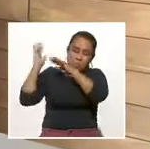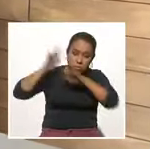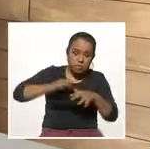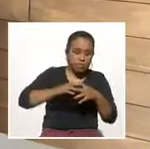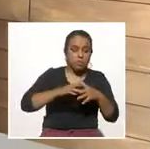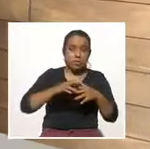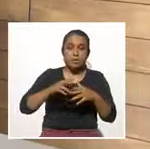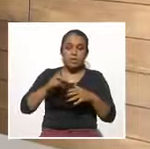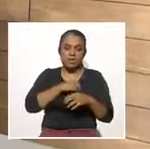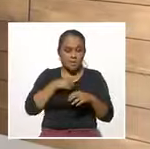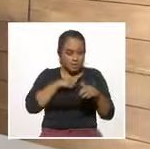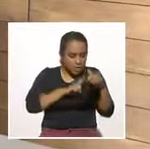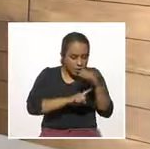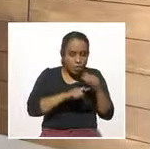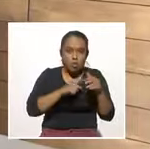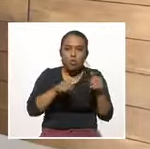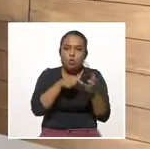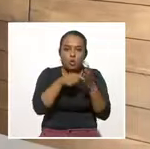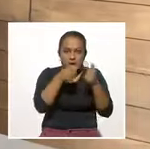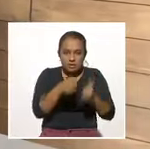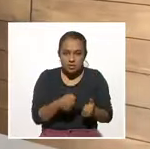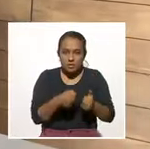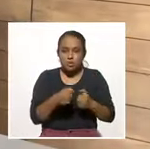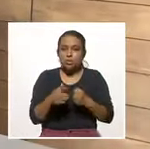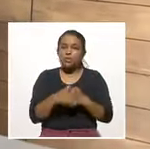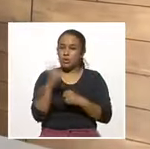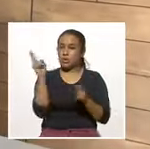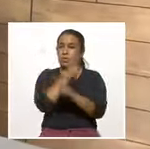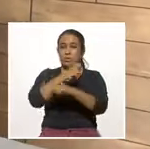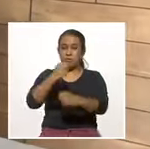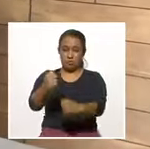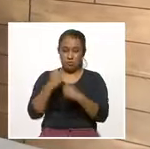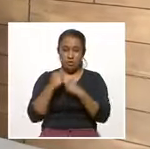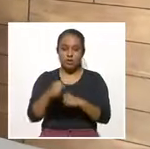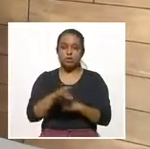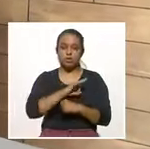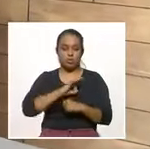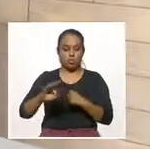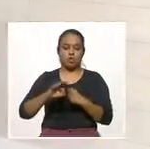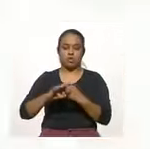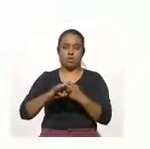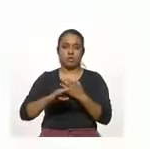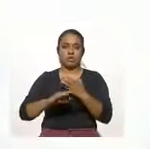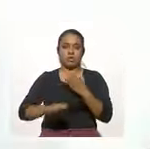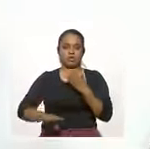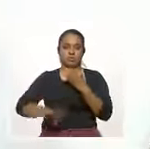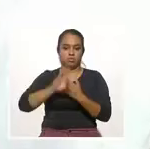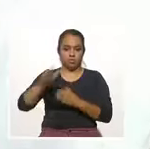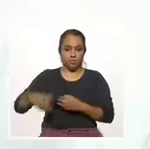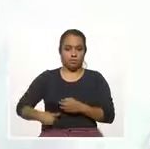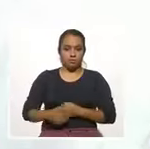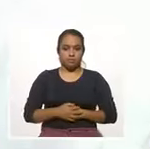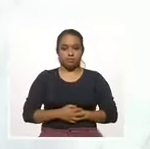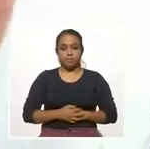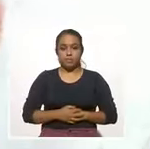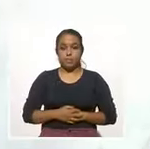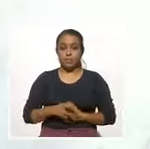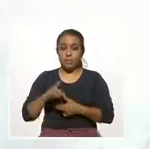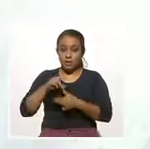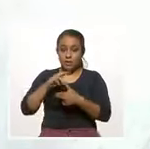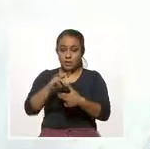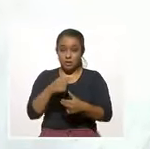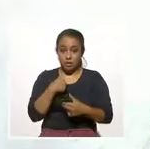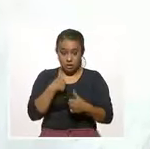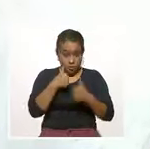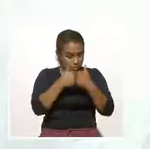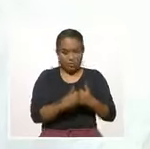llega a caer o algo, como el viento está duro, eso nos puede lastimar o algo. Sí. Ahorita si llega a venir un huracán, ya no me quedaría